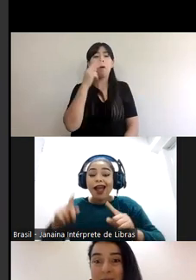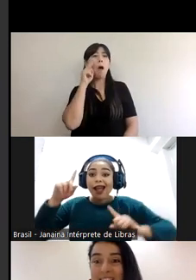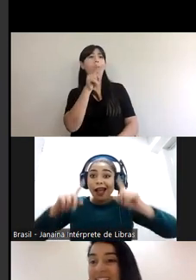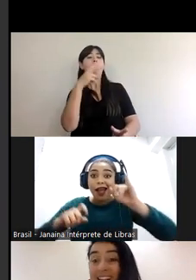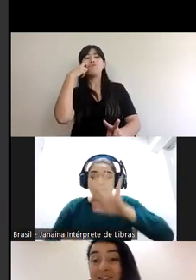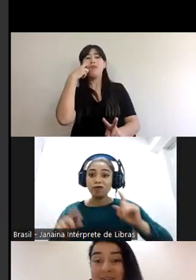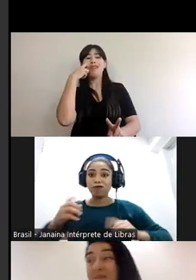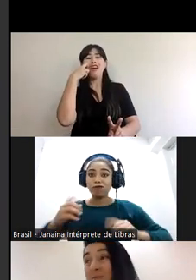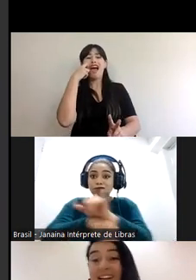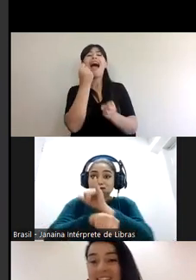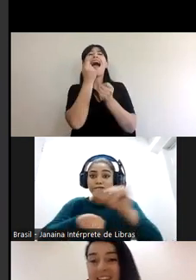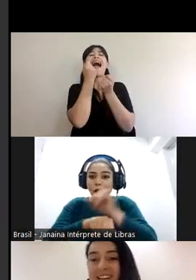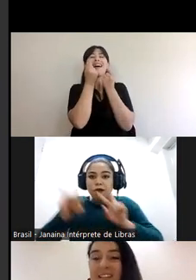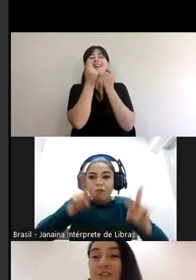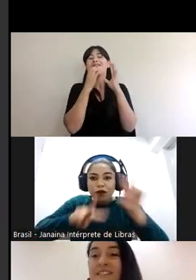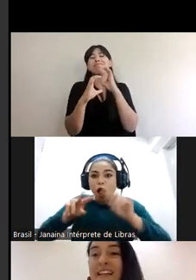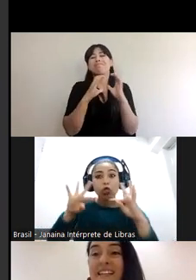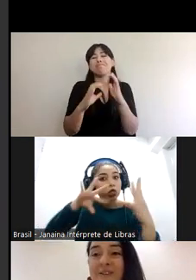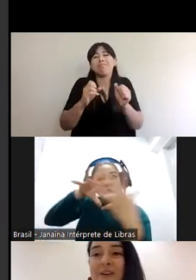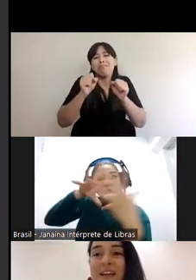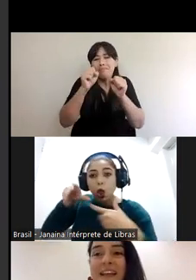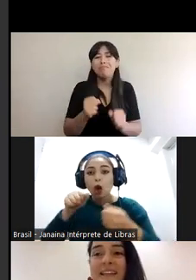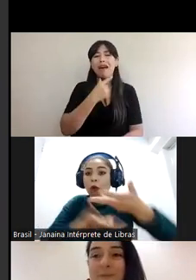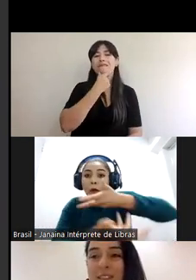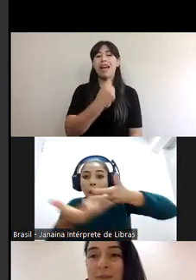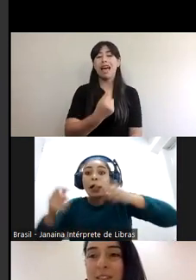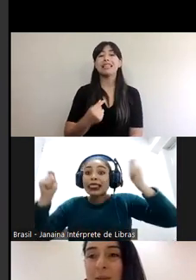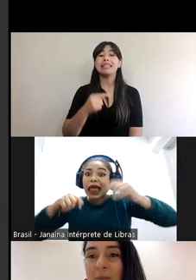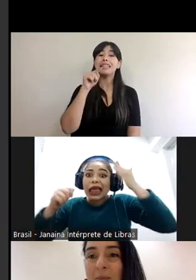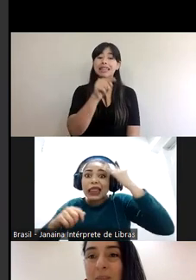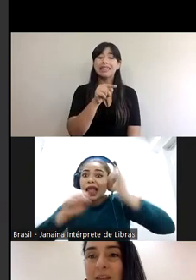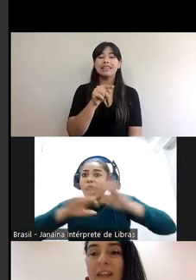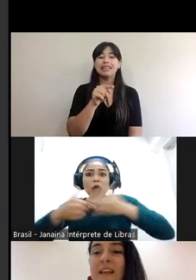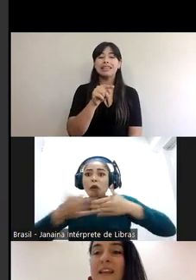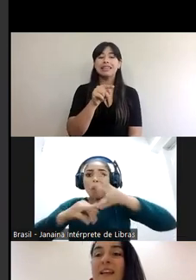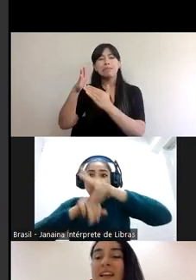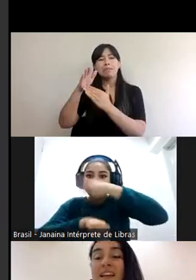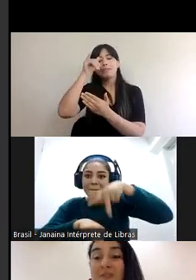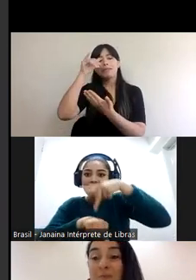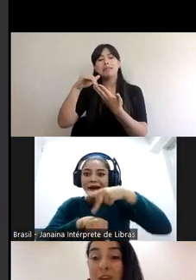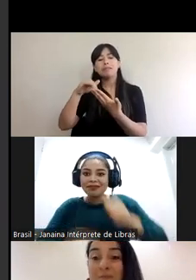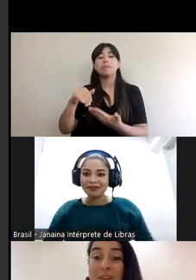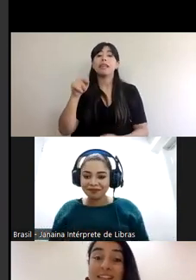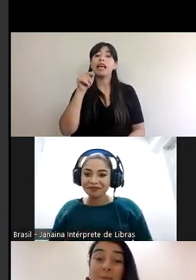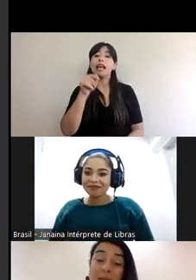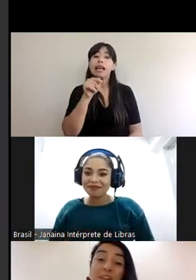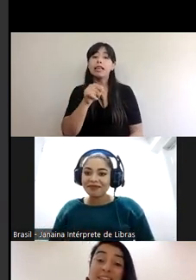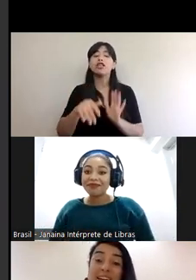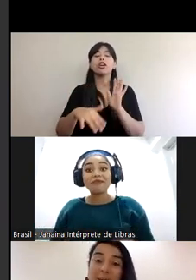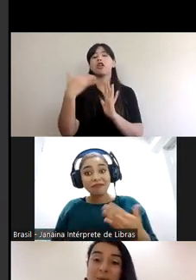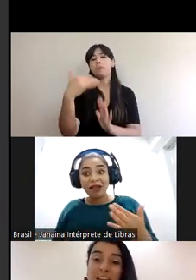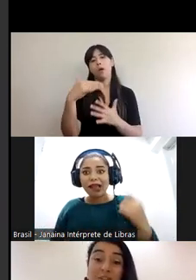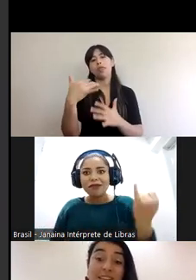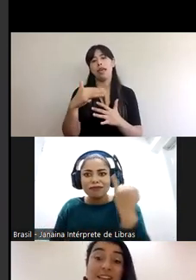para poder relacionarnos y vemos en la vida. Entonces, eso es un segundito. Eso es muy importante también porque